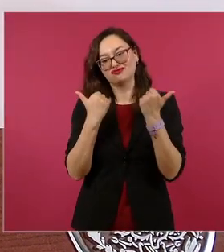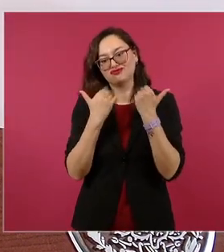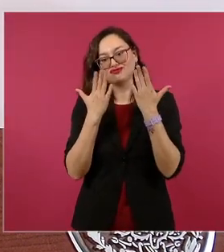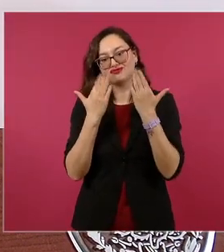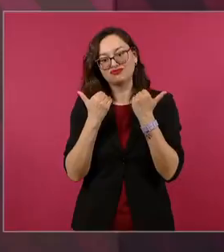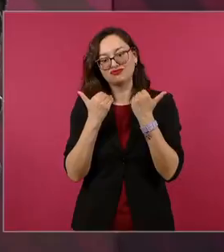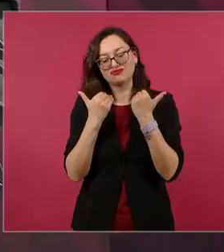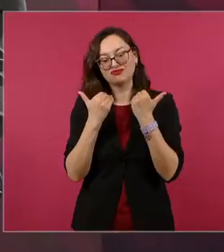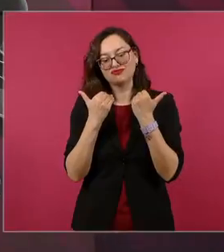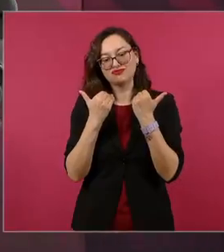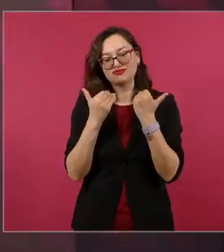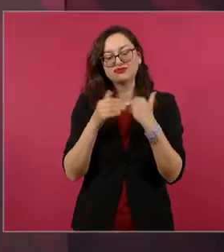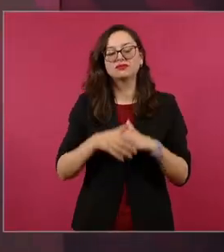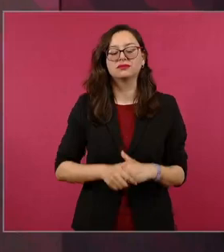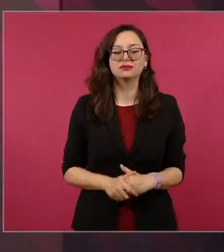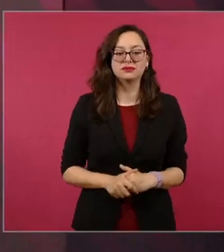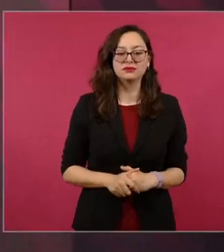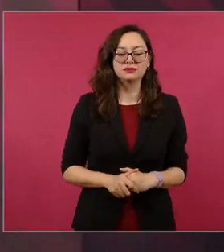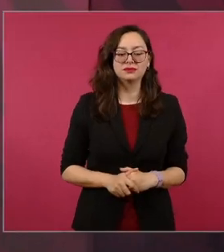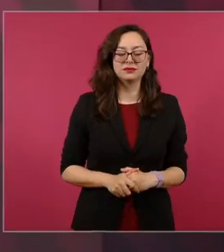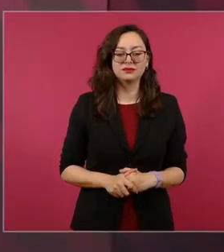Bueno, y nosotros